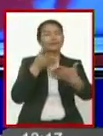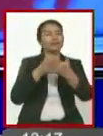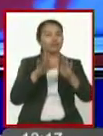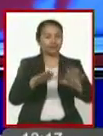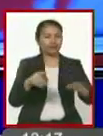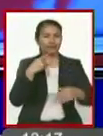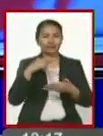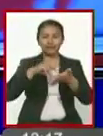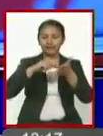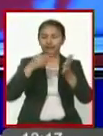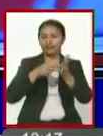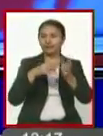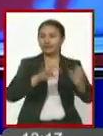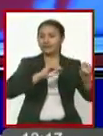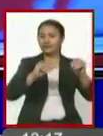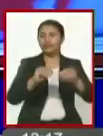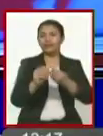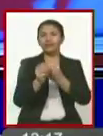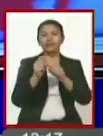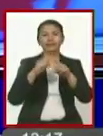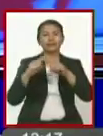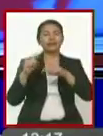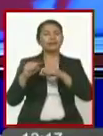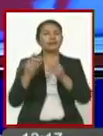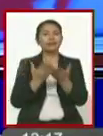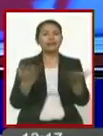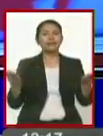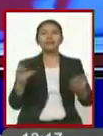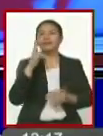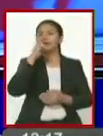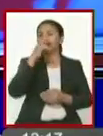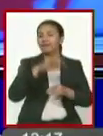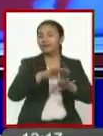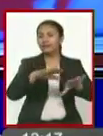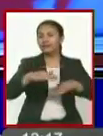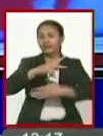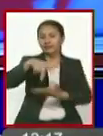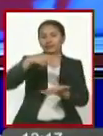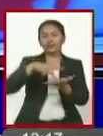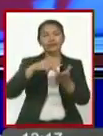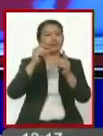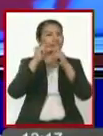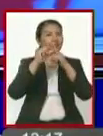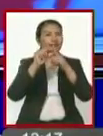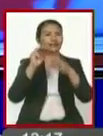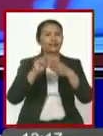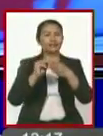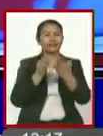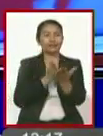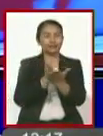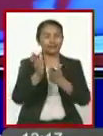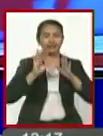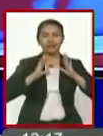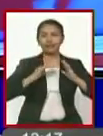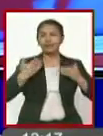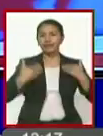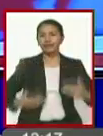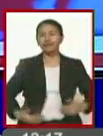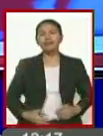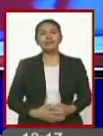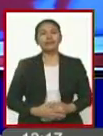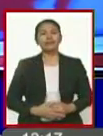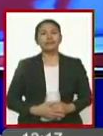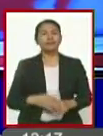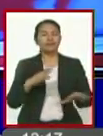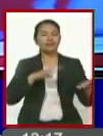niños consistía en poner peluches alrededor de la plaza principal con mensajes por los derechos de los niños esta